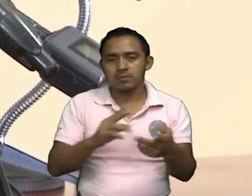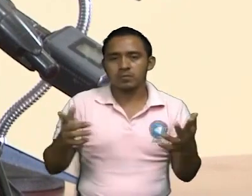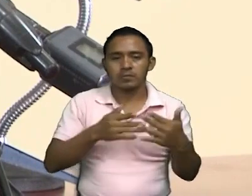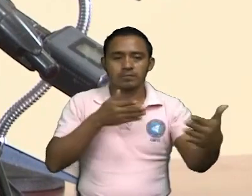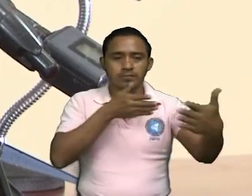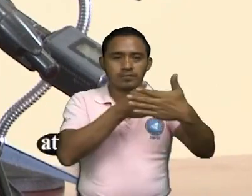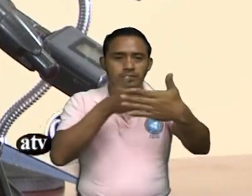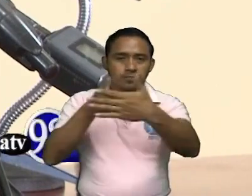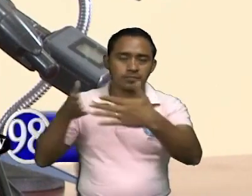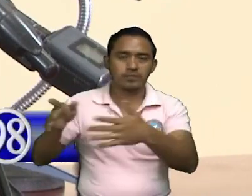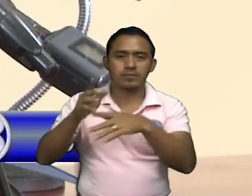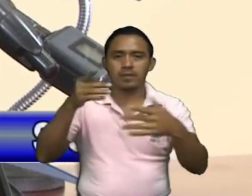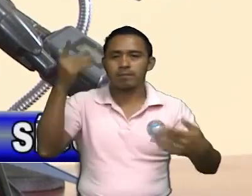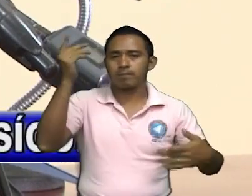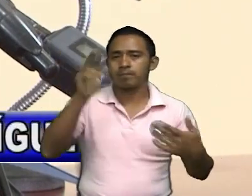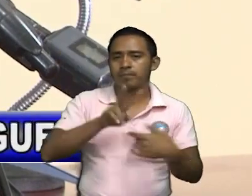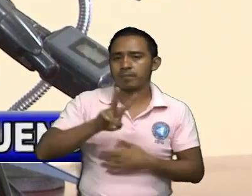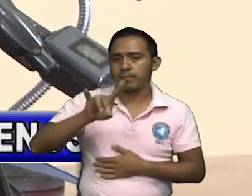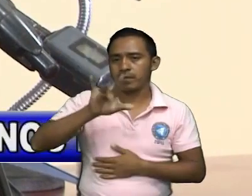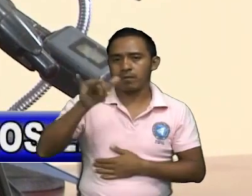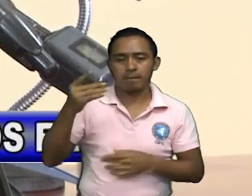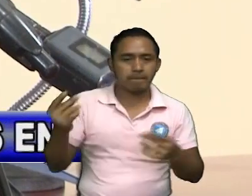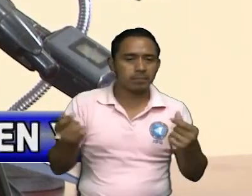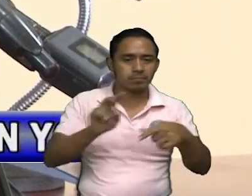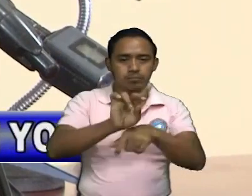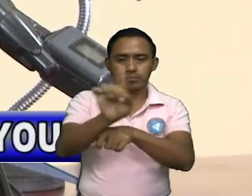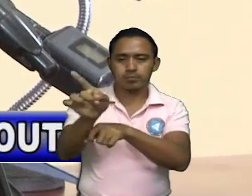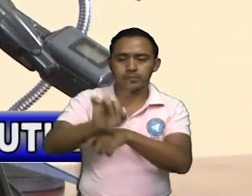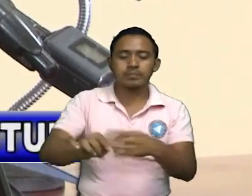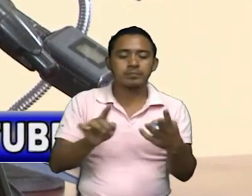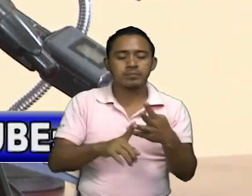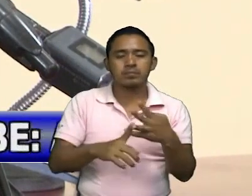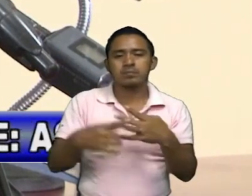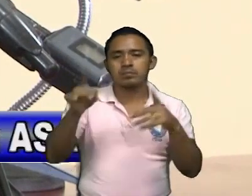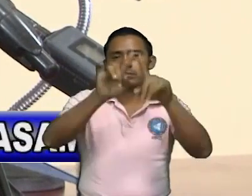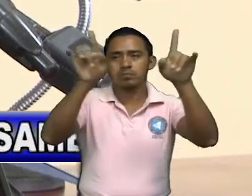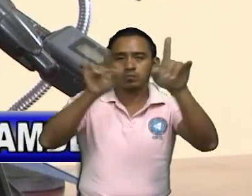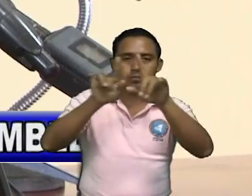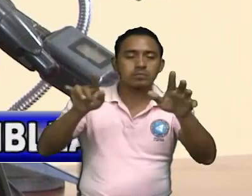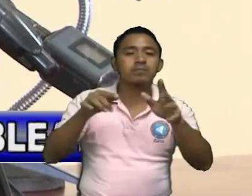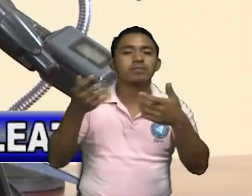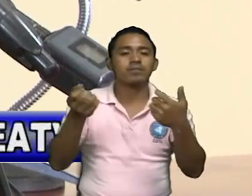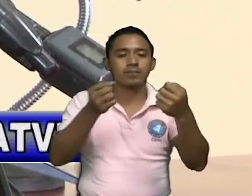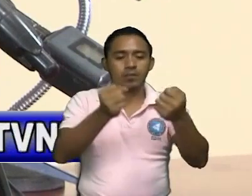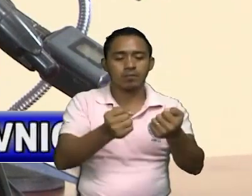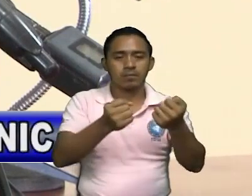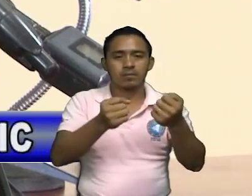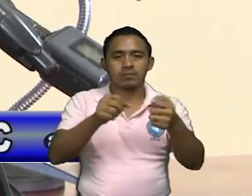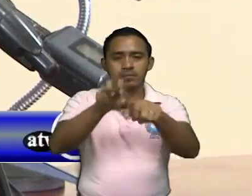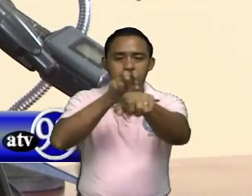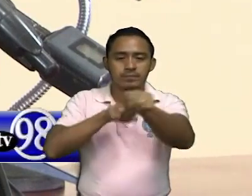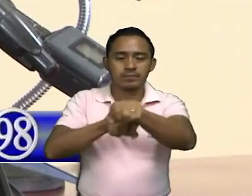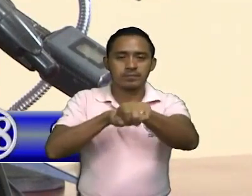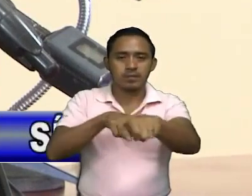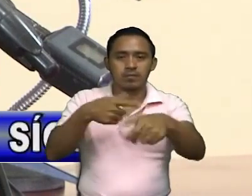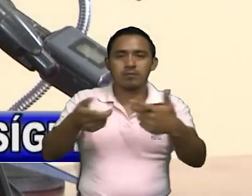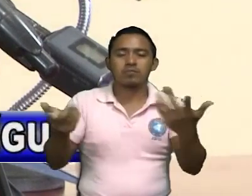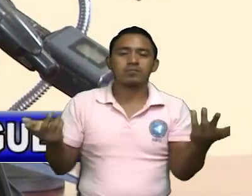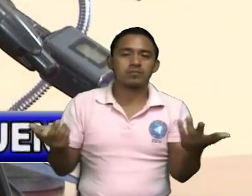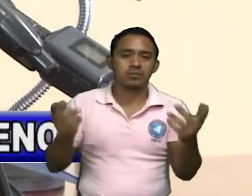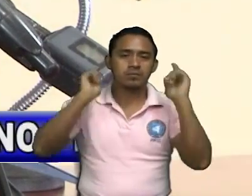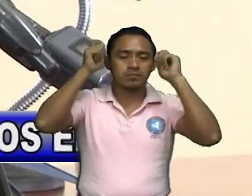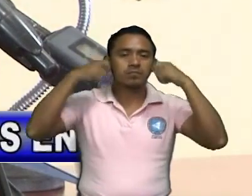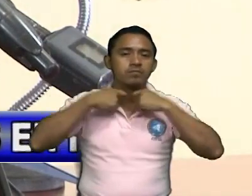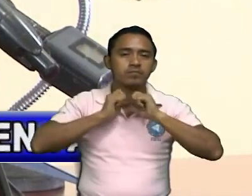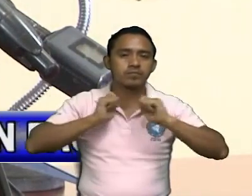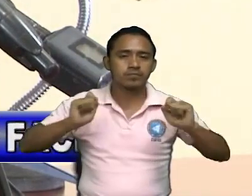de velocidad y las señales de tránsito. Al conductor y acompañante de motocicletas,